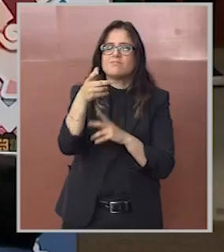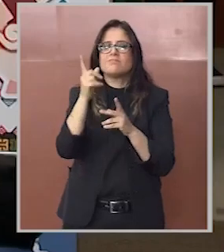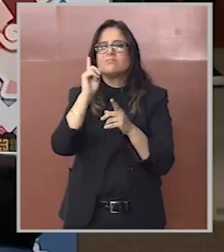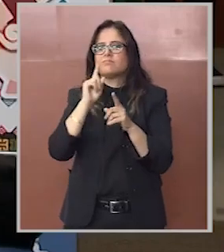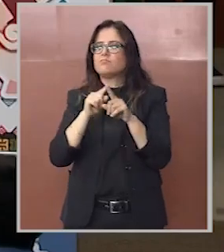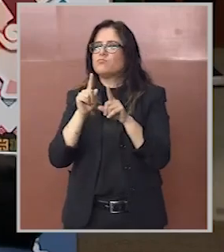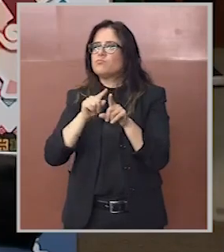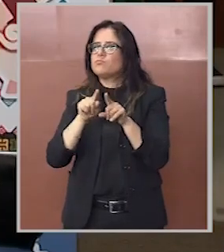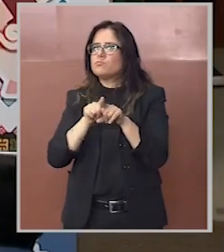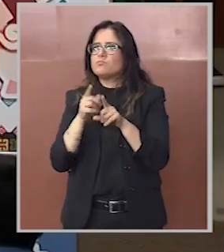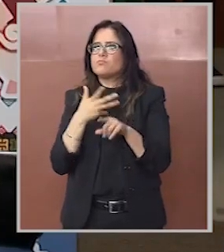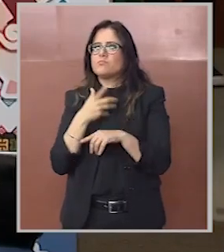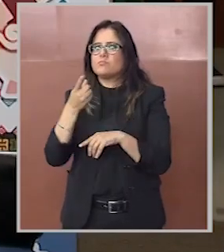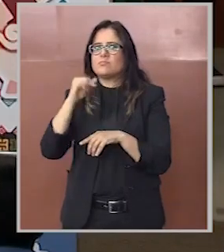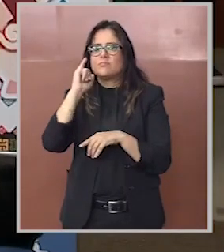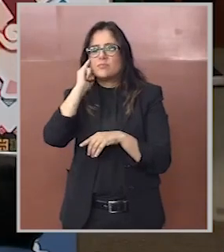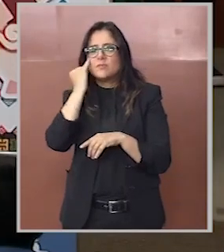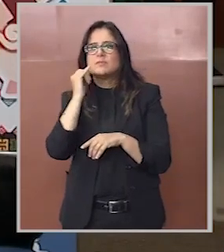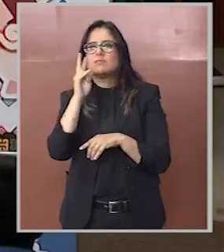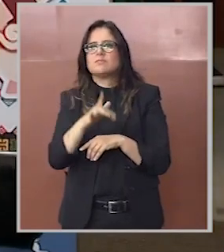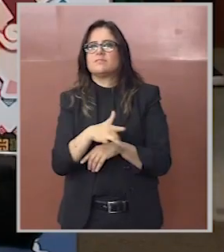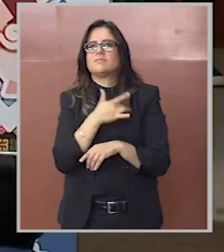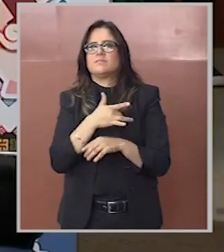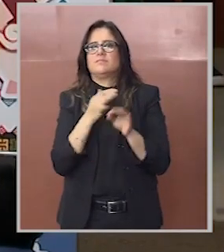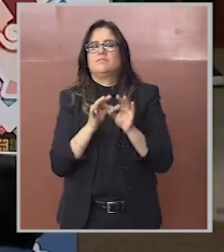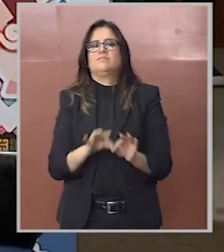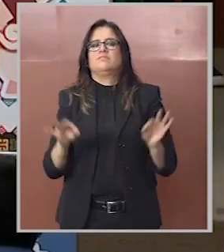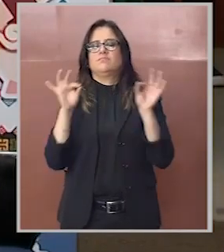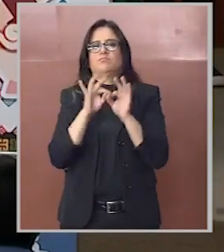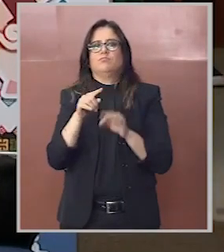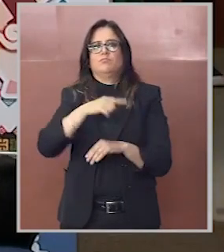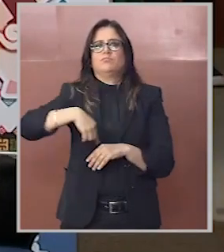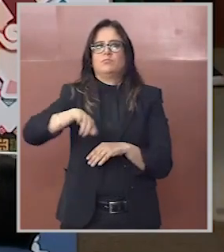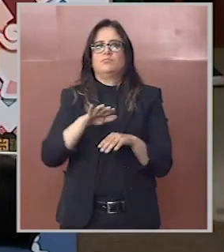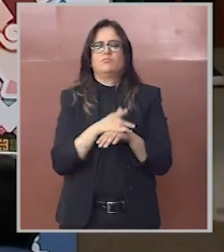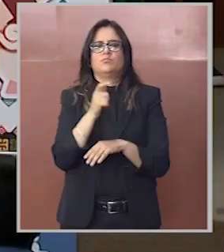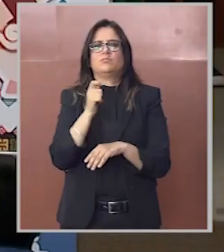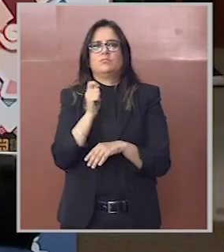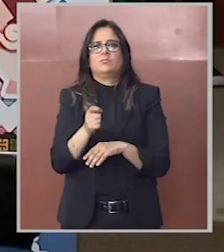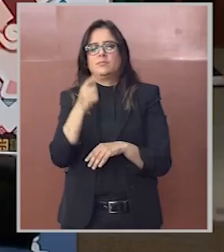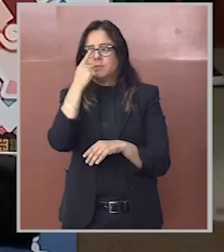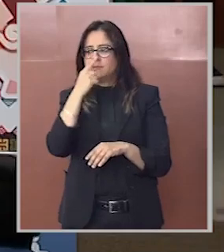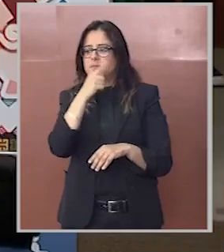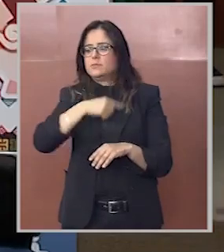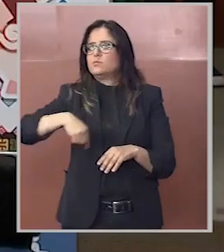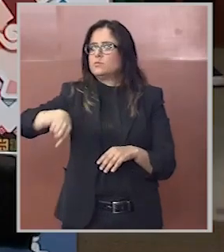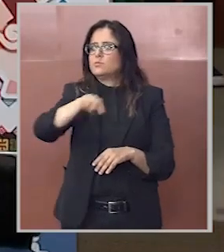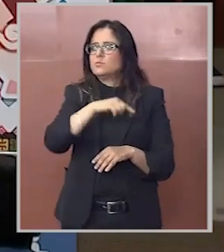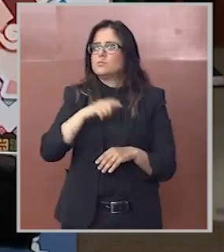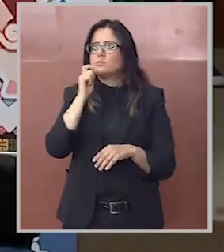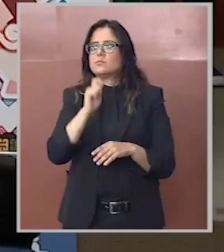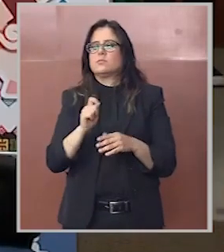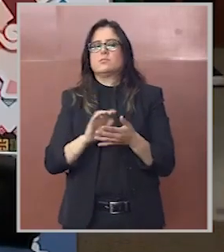Bueno me parece esto de suma importancia porque significa eh Para nosotras la trascendencia del material que hemos realizado en